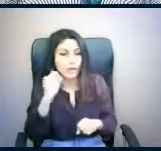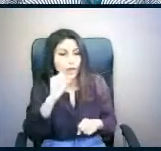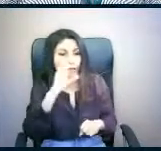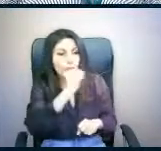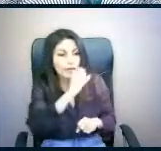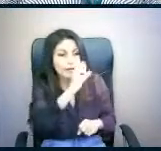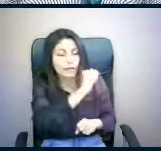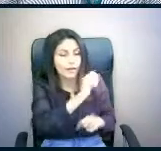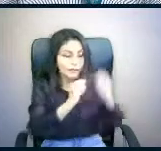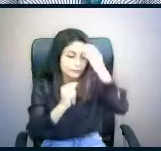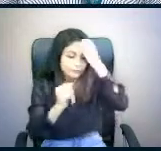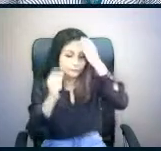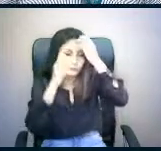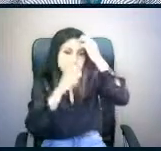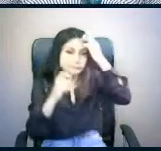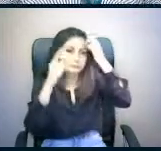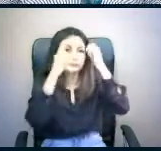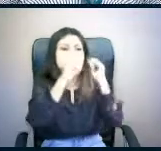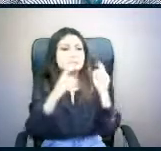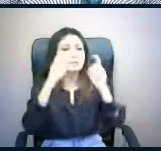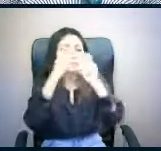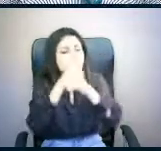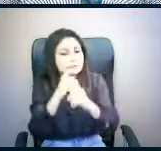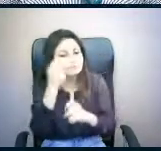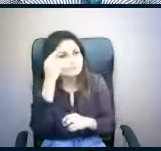análisis que se hacen si de pronto